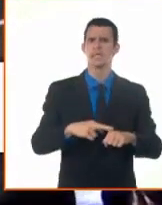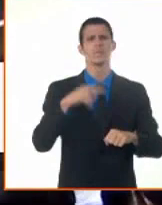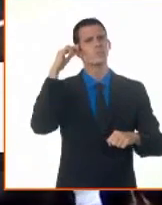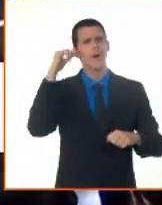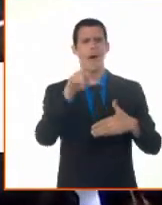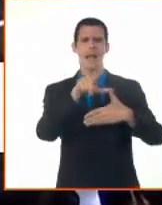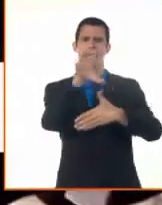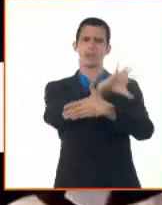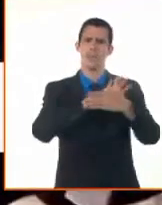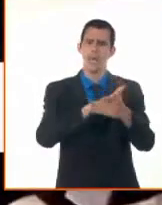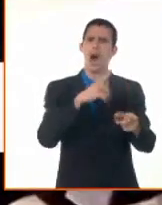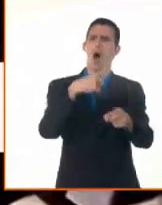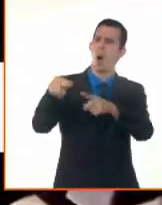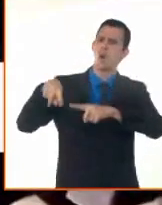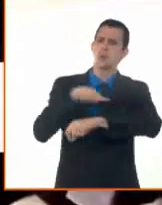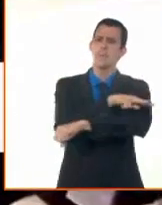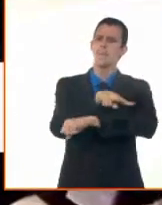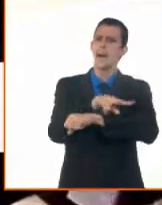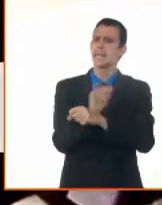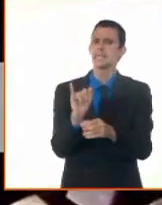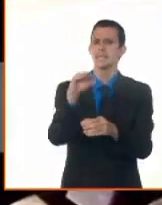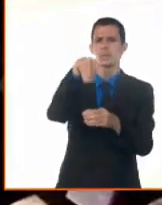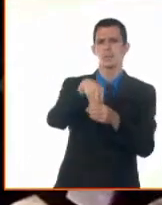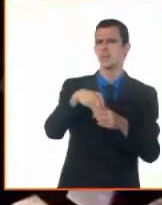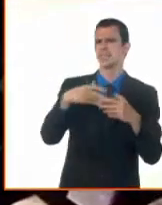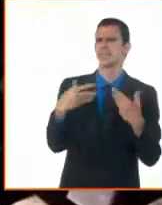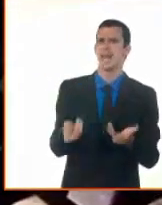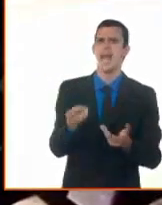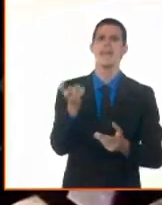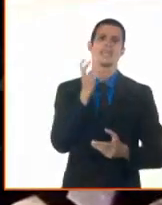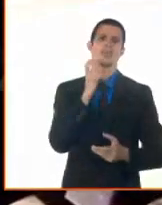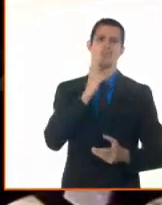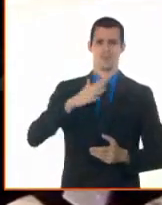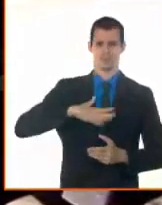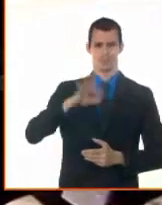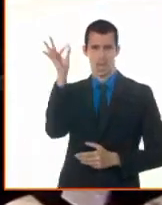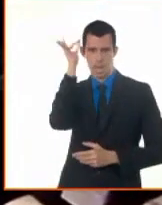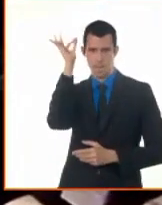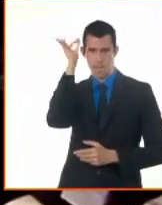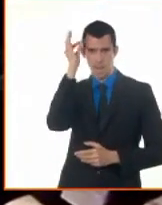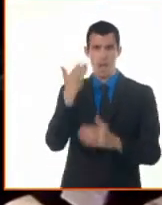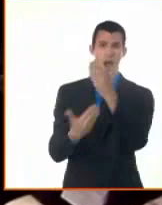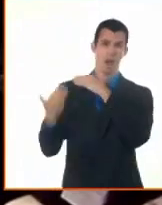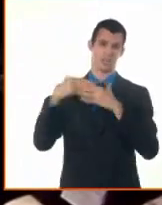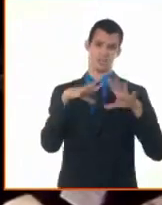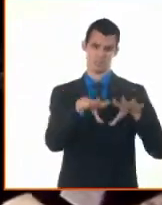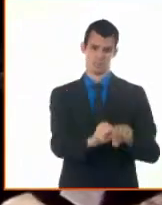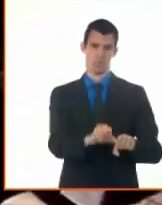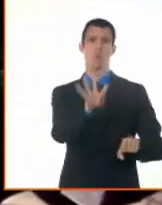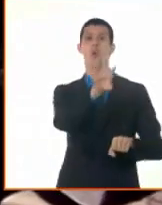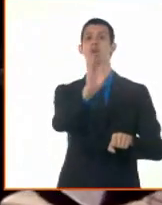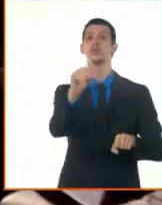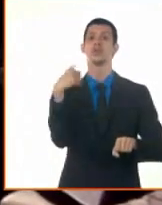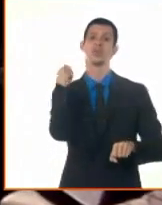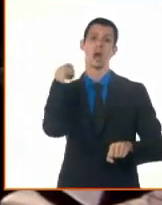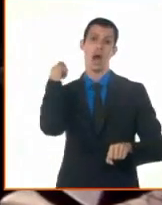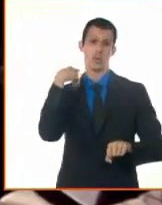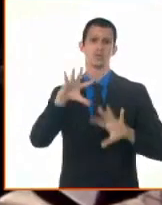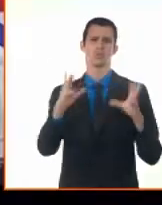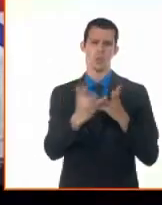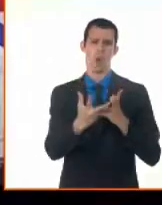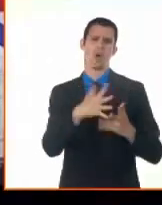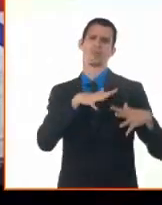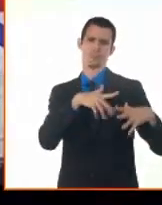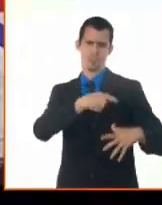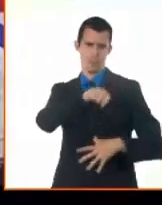al término del importante evento intercontinental están incluidos en la declaración de Santo Domingo que contiene